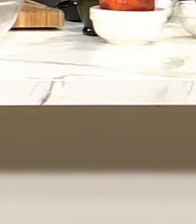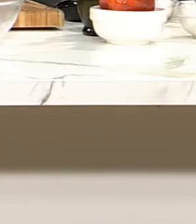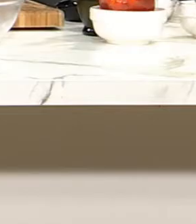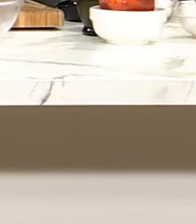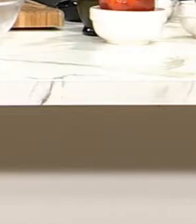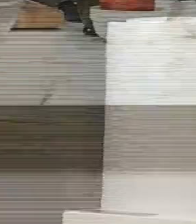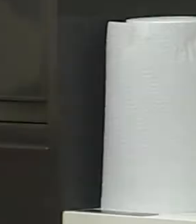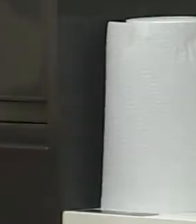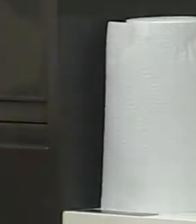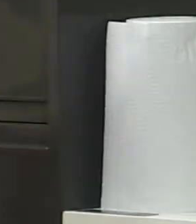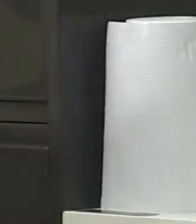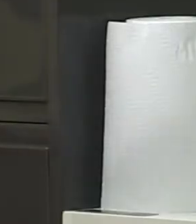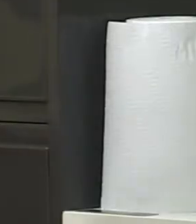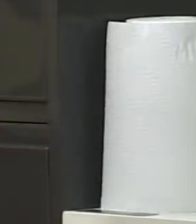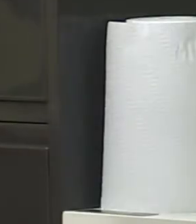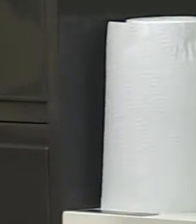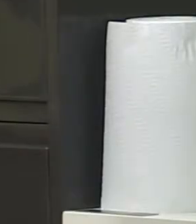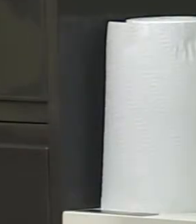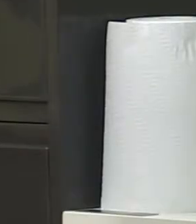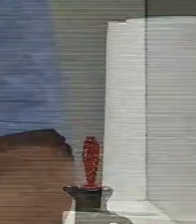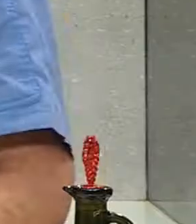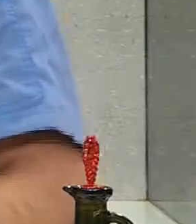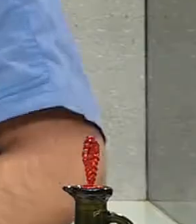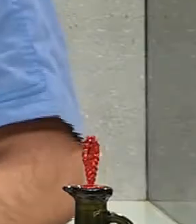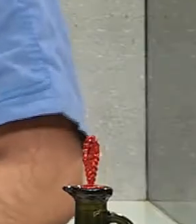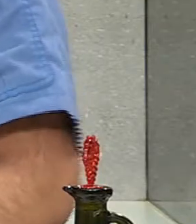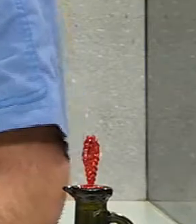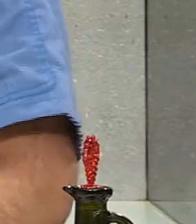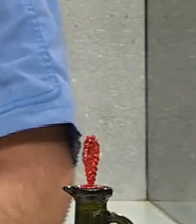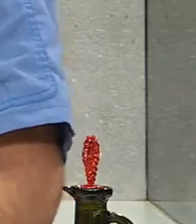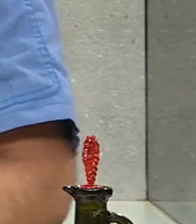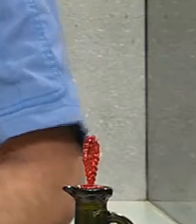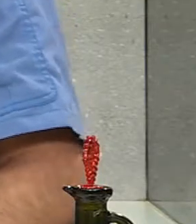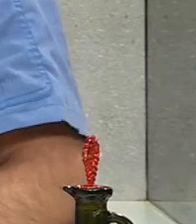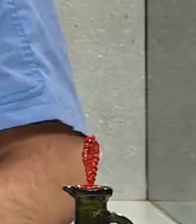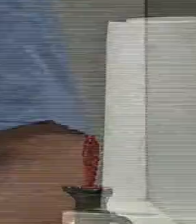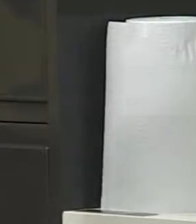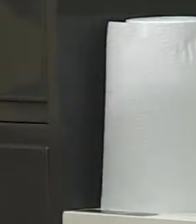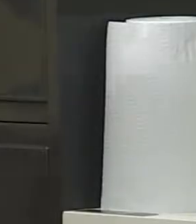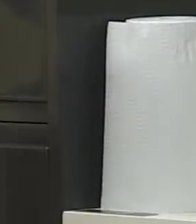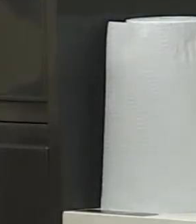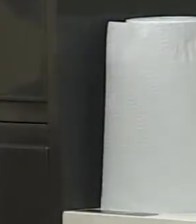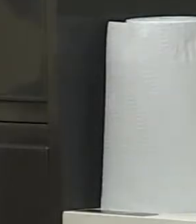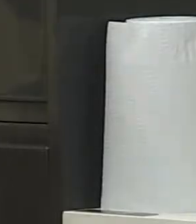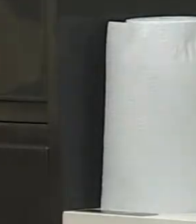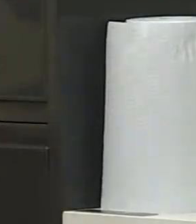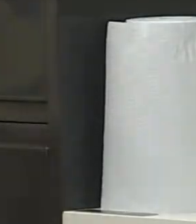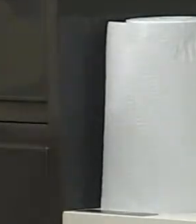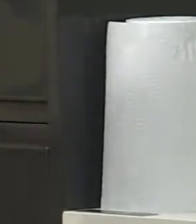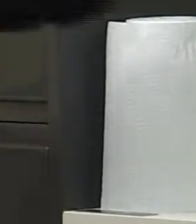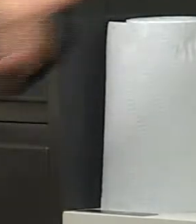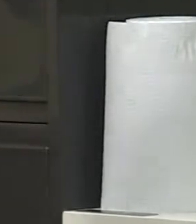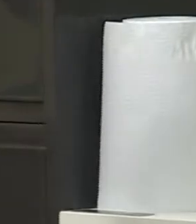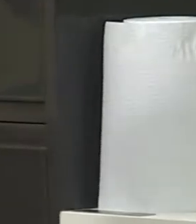Sí, físicamente, flaquito. Obviamente. Físicamente lo veo espectacular. Se ve que se está preparando con todo para el mundial. Y sin duda alguna, exactamente. Bien,